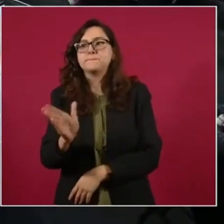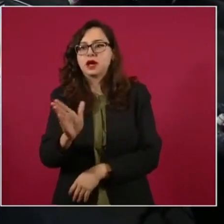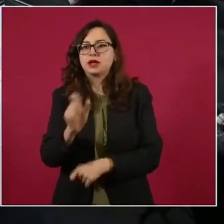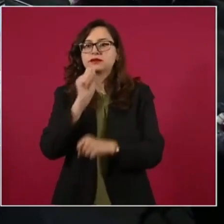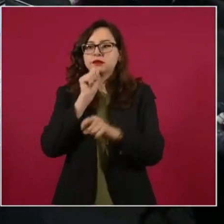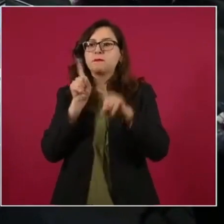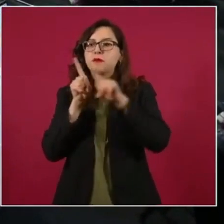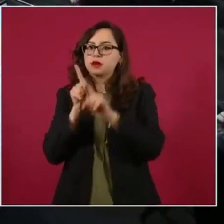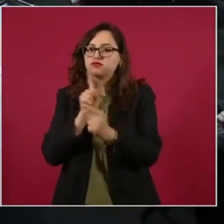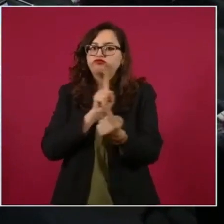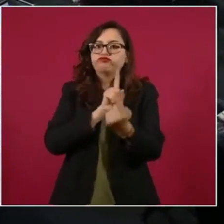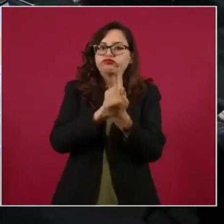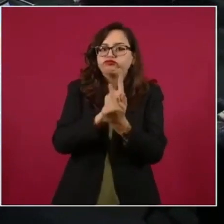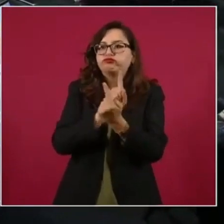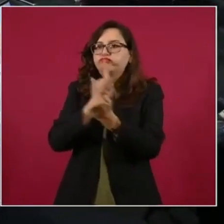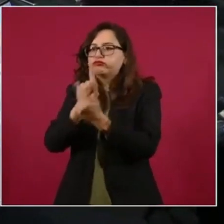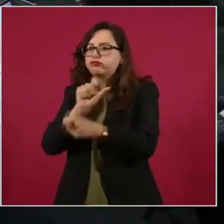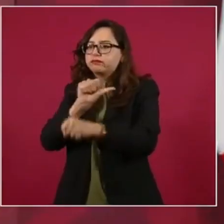los dos,